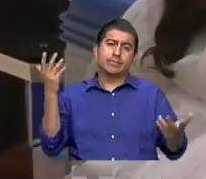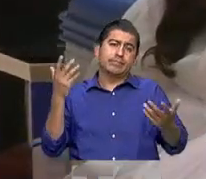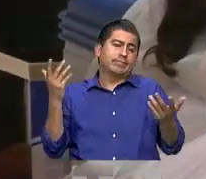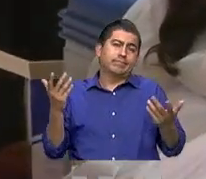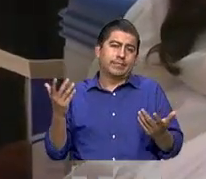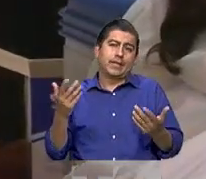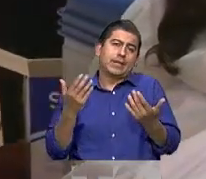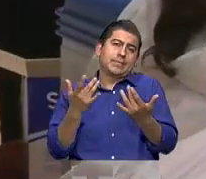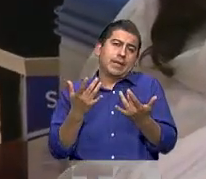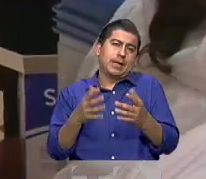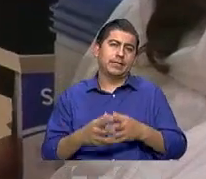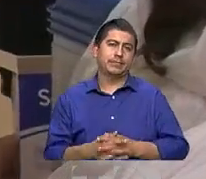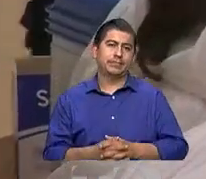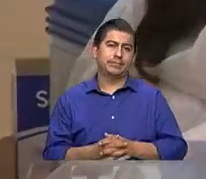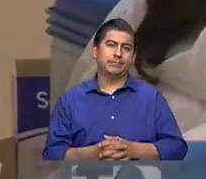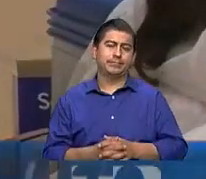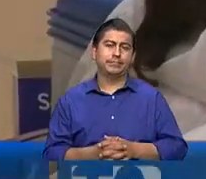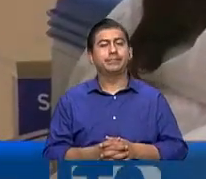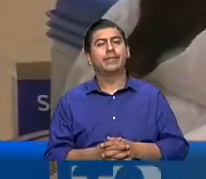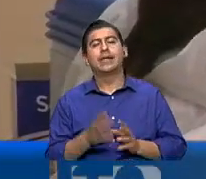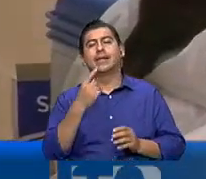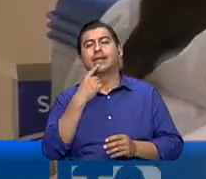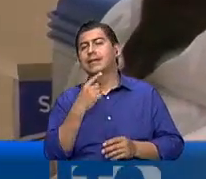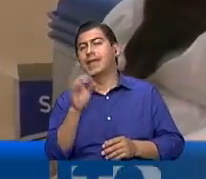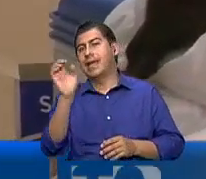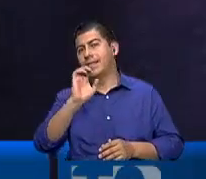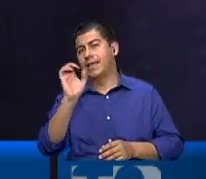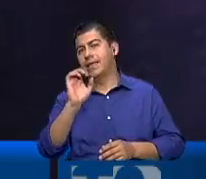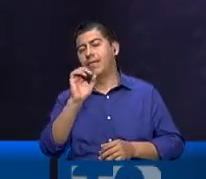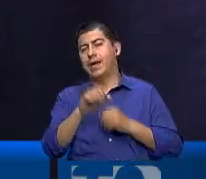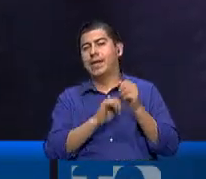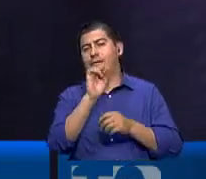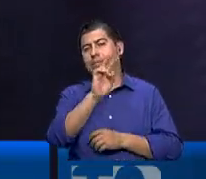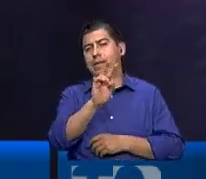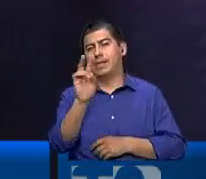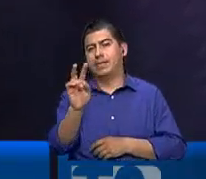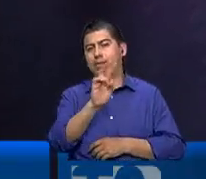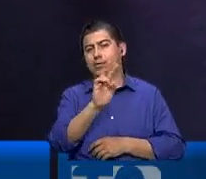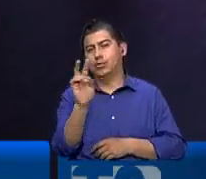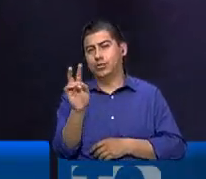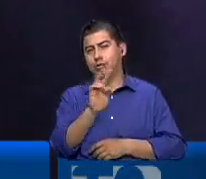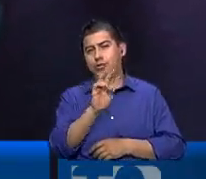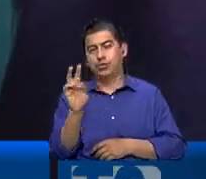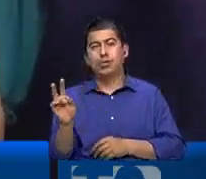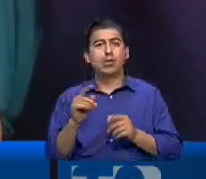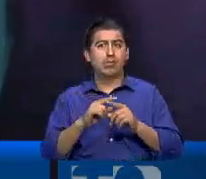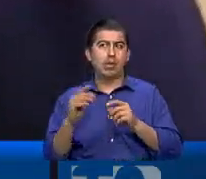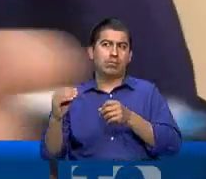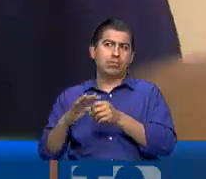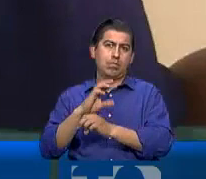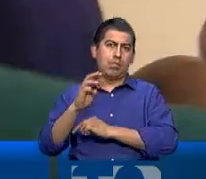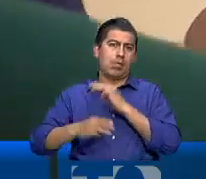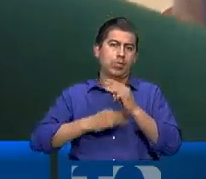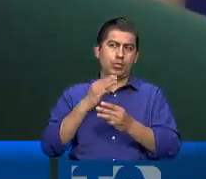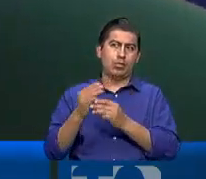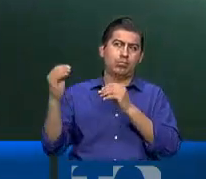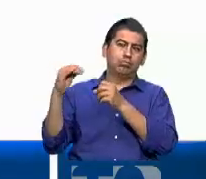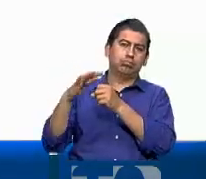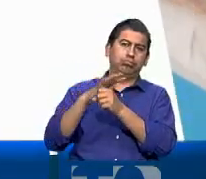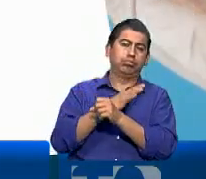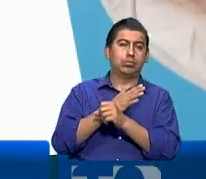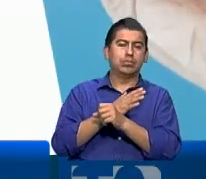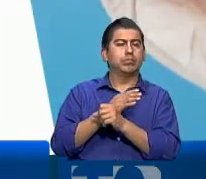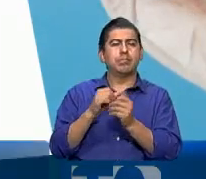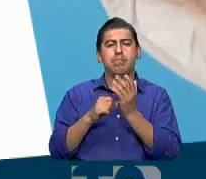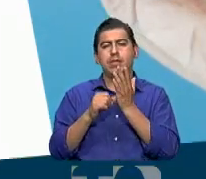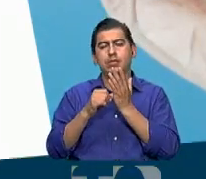aplicación de las dosis de refuerzo estaba prevista para enero de 2022. Sin embargo, el riesgo de la variante Omicron en el mundo llevó a adelantar el proceso.